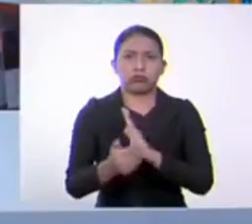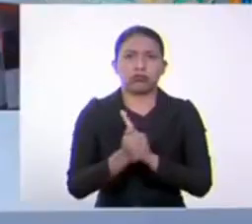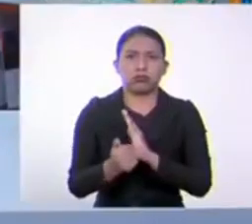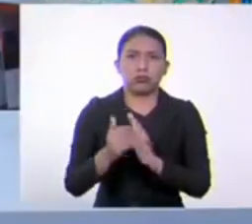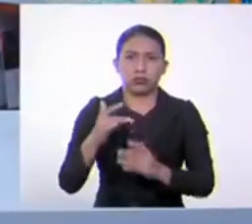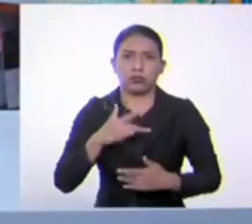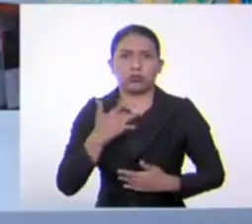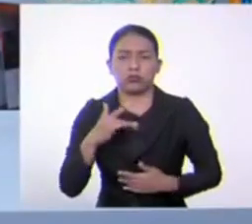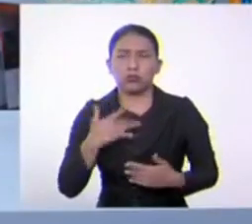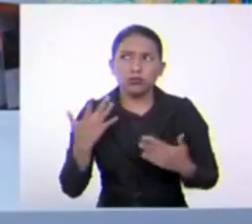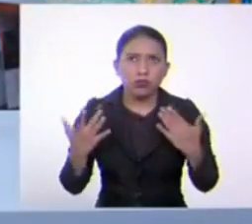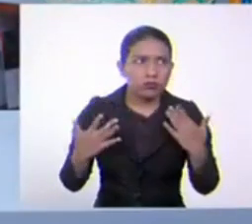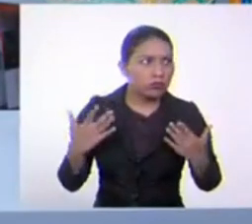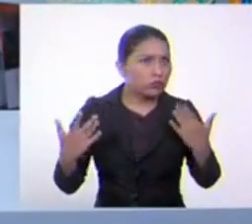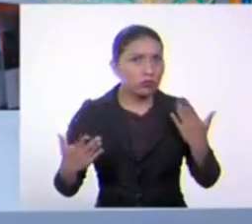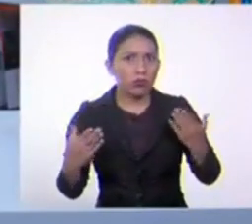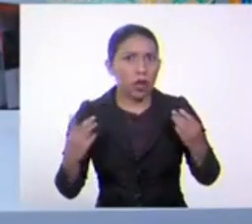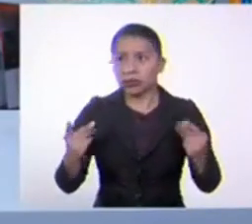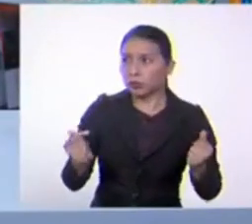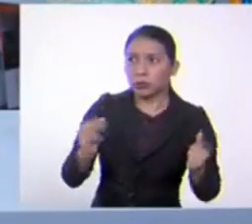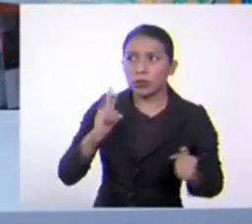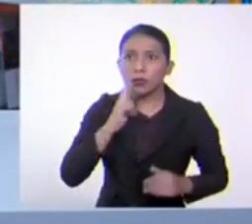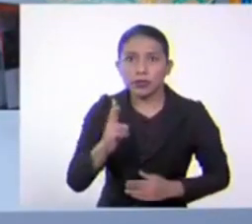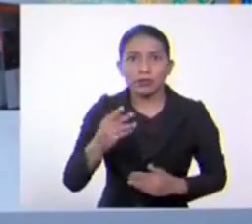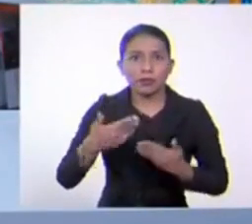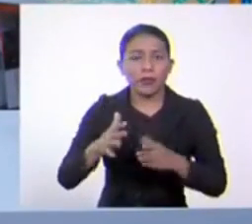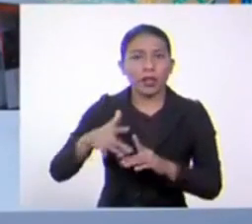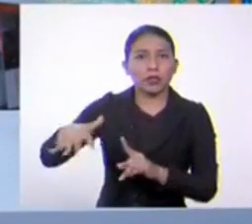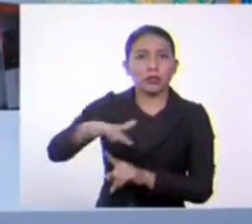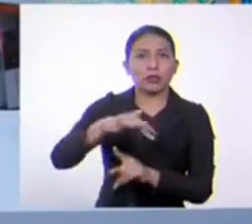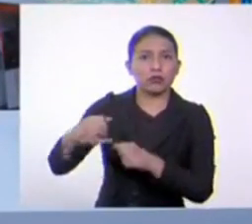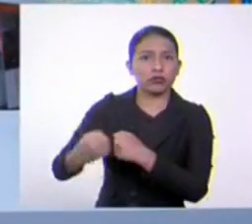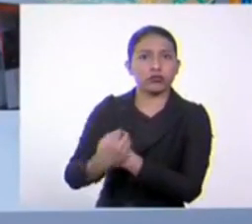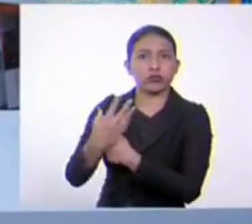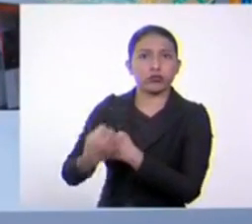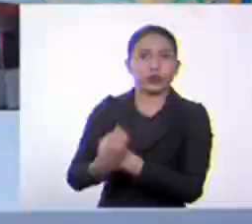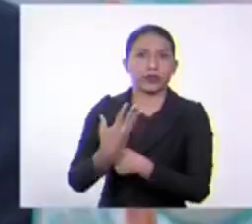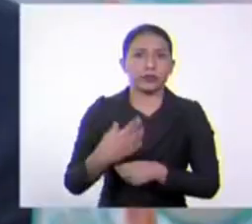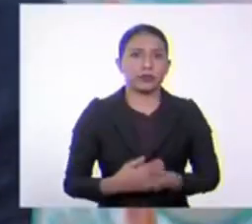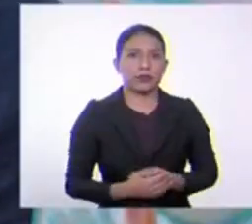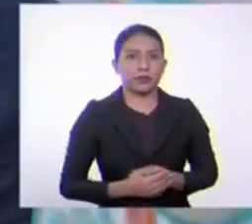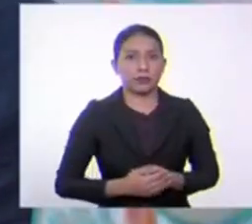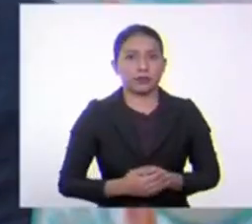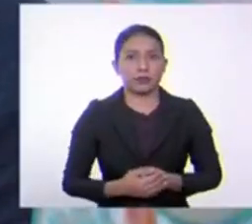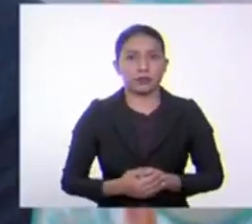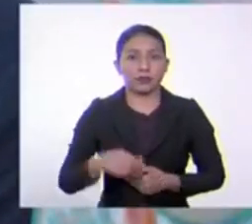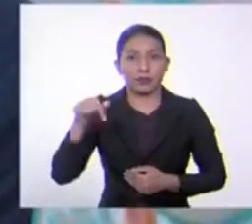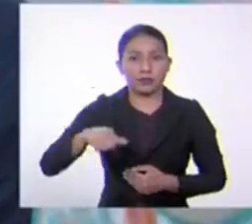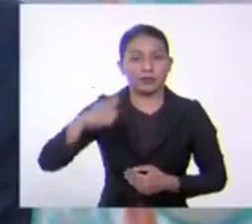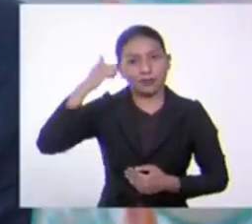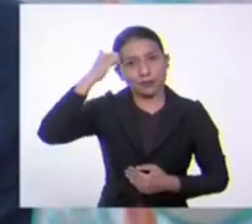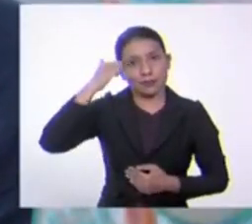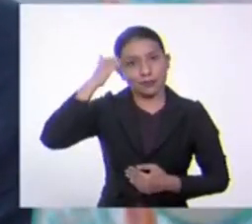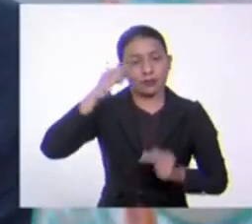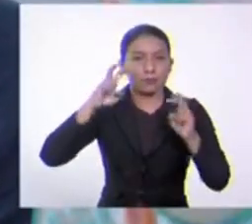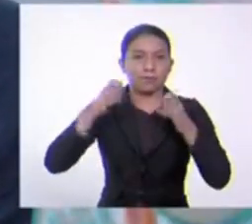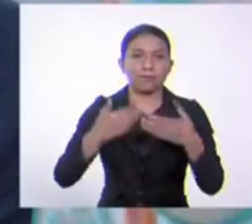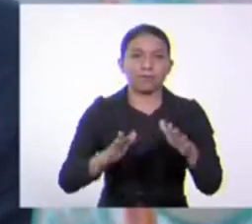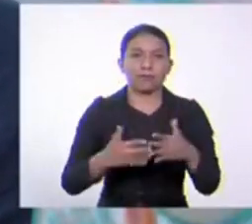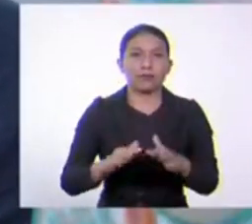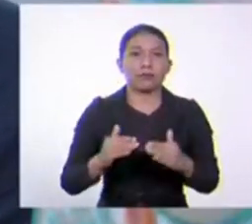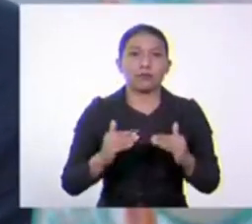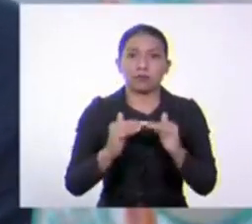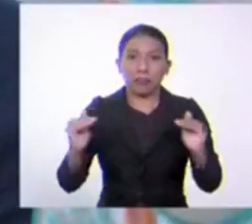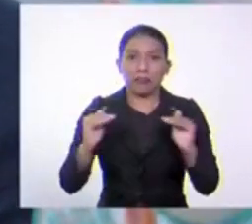sensorial y de reacción a los distintos estímulos que hay en su entorno. Hoy hemos aprendido sobre los diferentes niveles